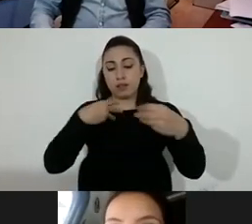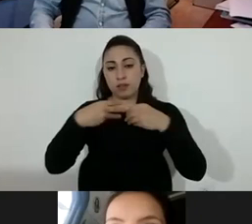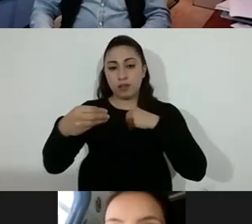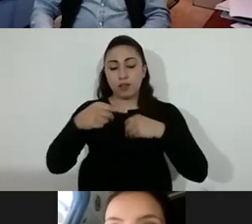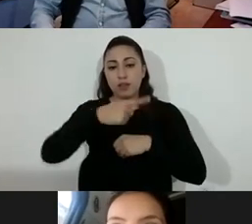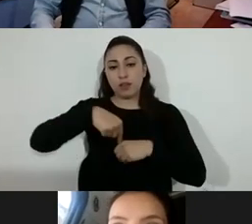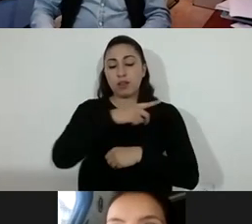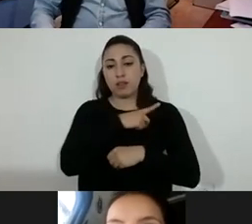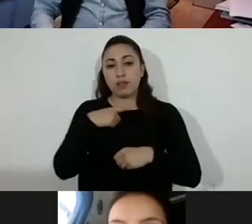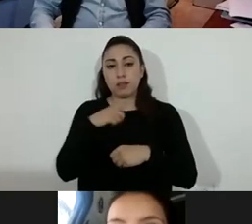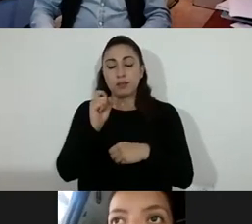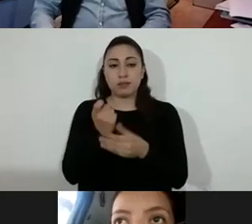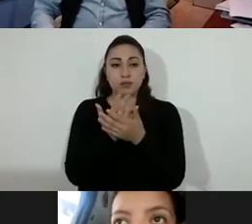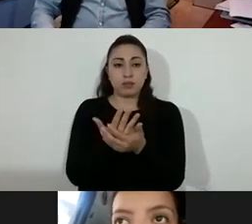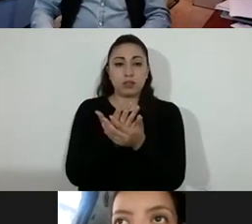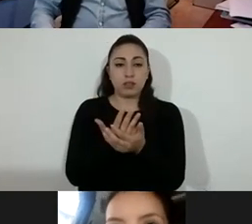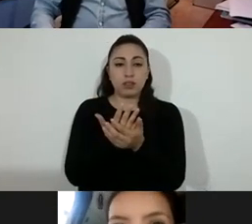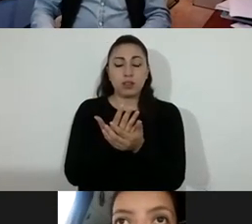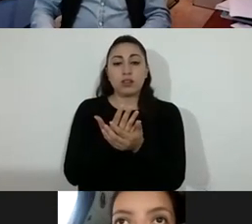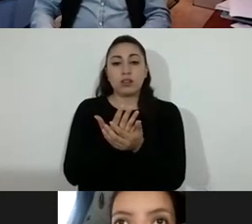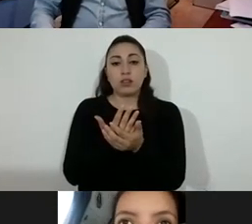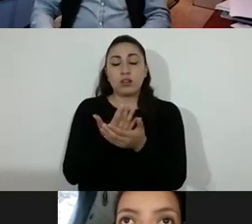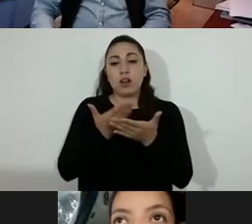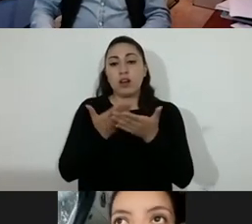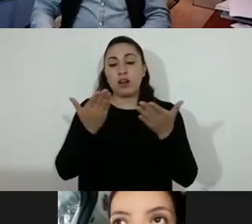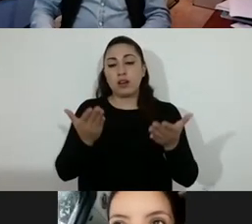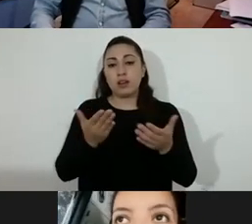usos y costumbres que han dificultado